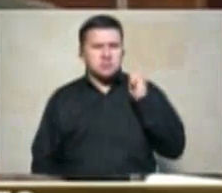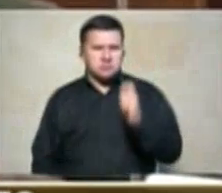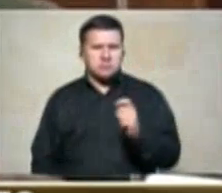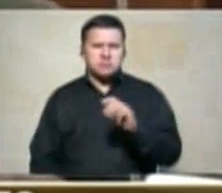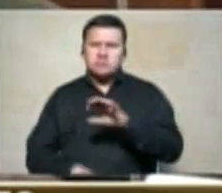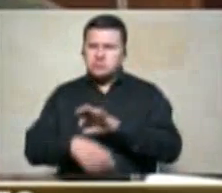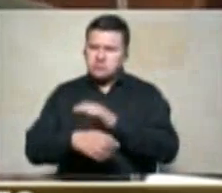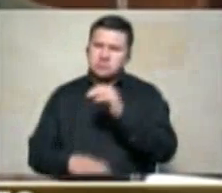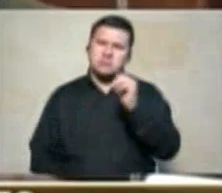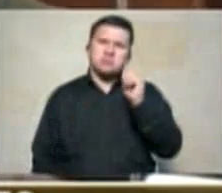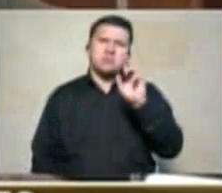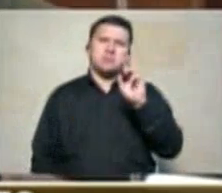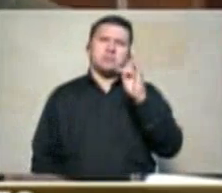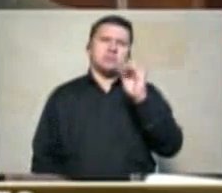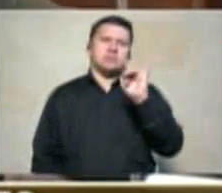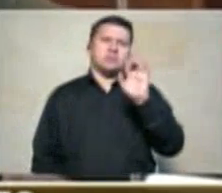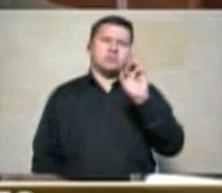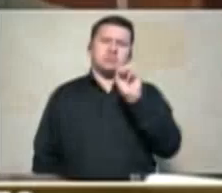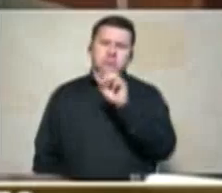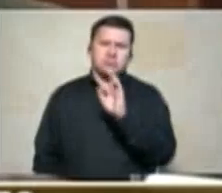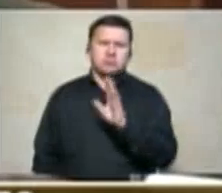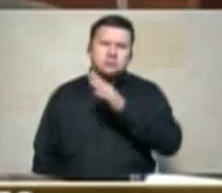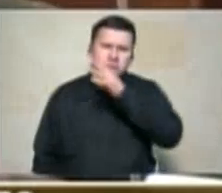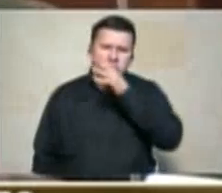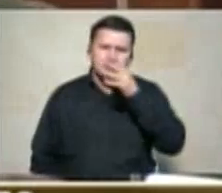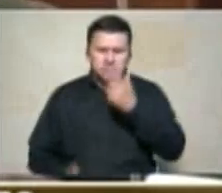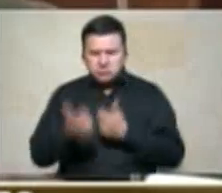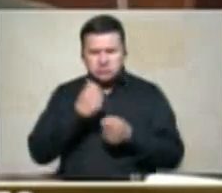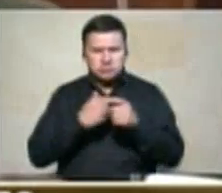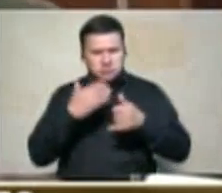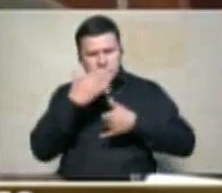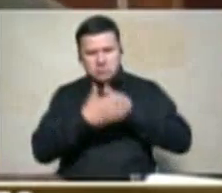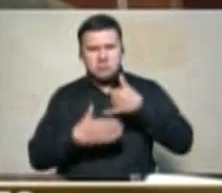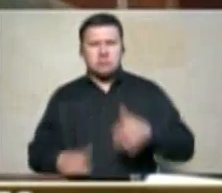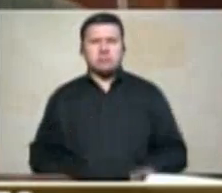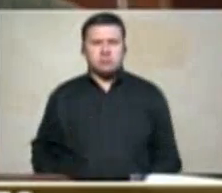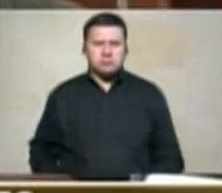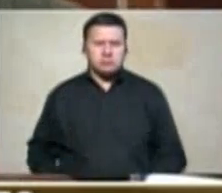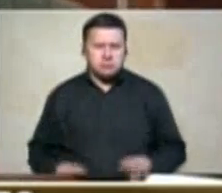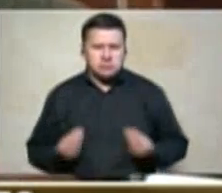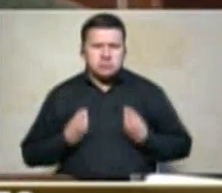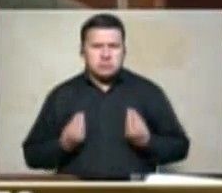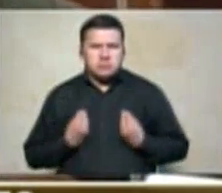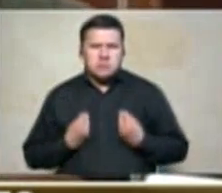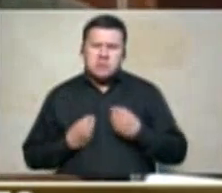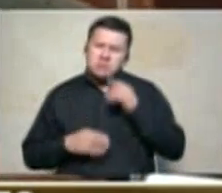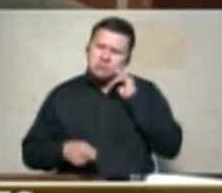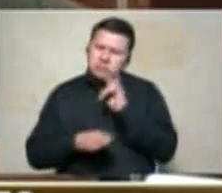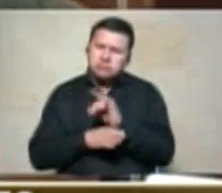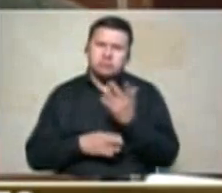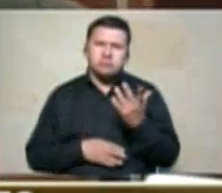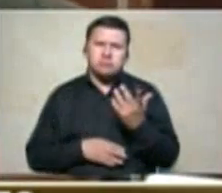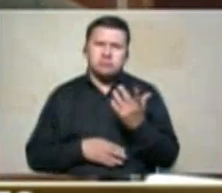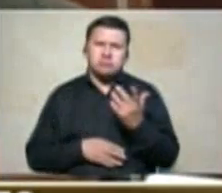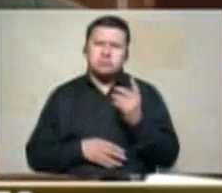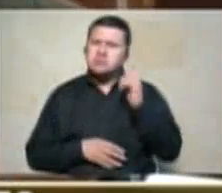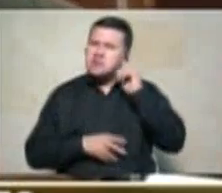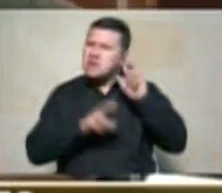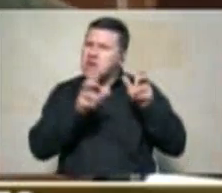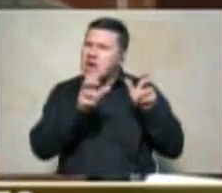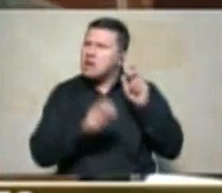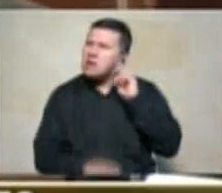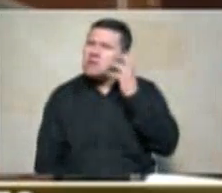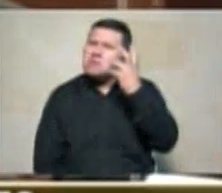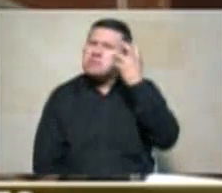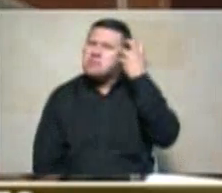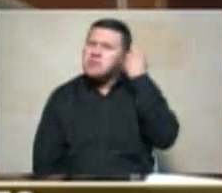país vivieron pendientes de Radio Sutatensa o de cualquiera que hacía sus veces para ver a cómo amanecía el precio del café